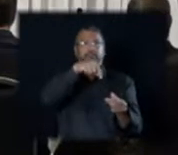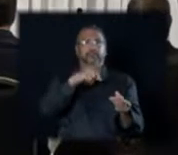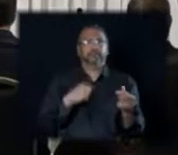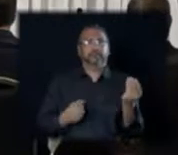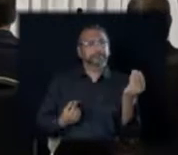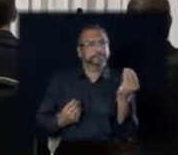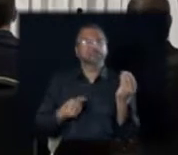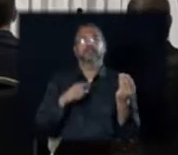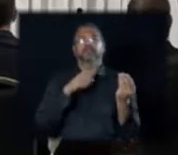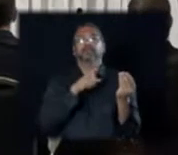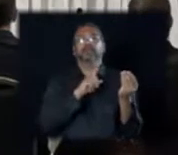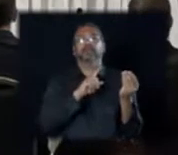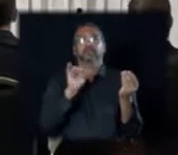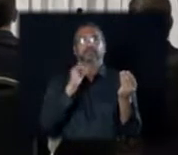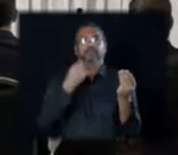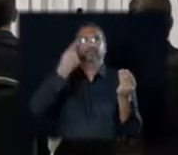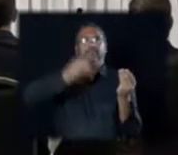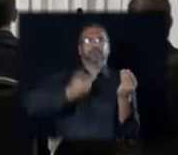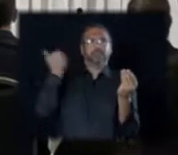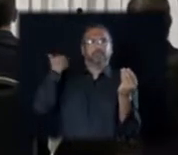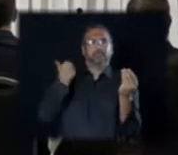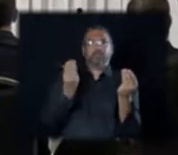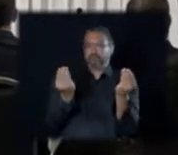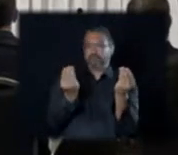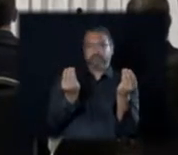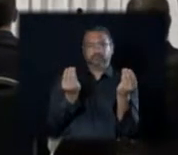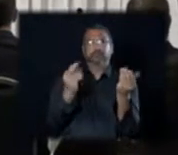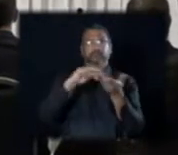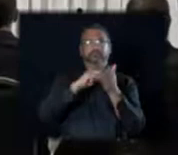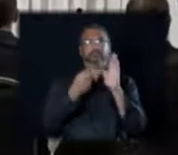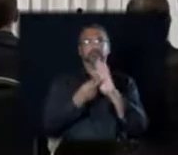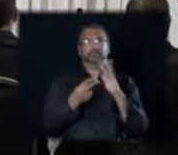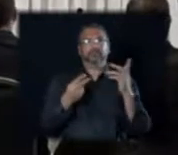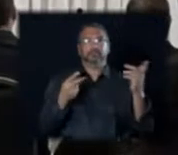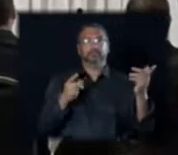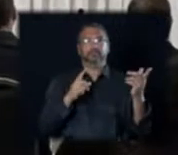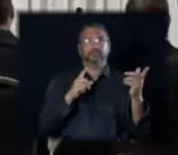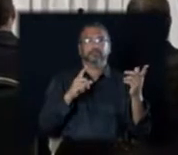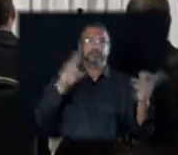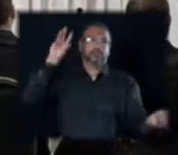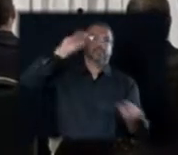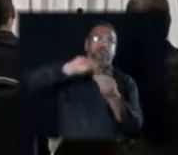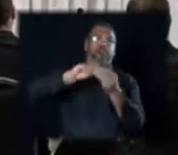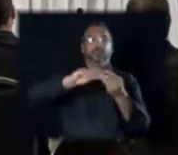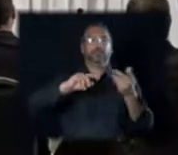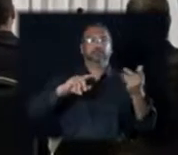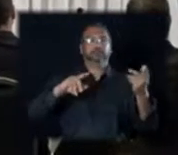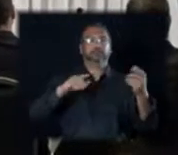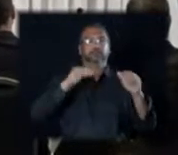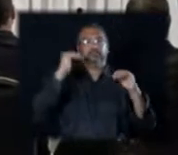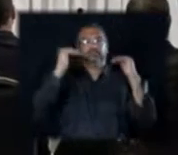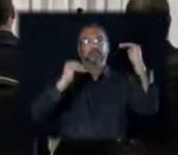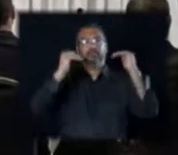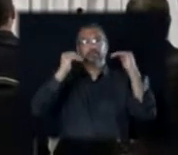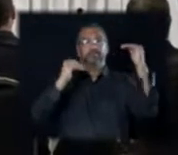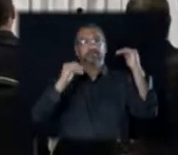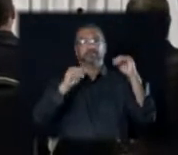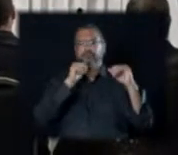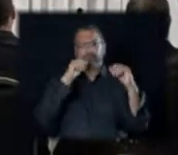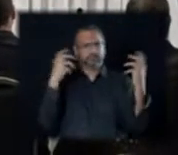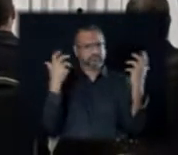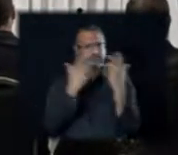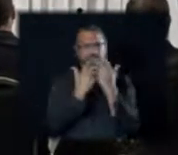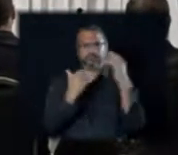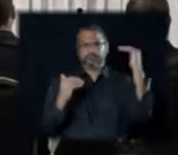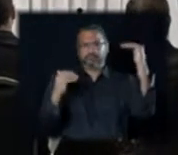los datos publicados del mes pasado. Hay dos saldos totales para la misma fecha que